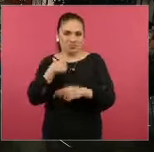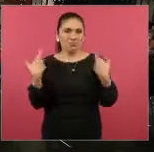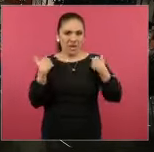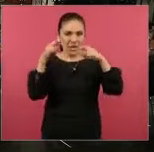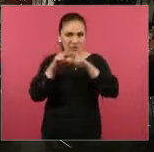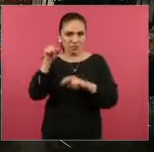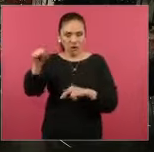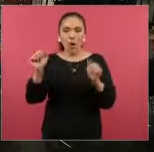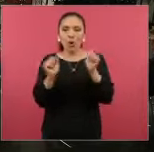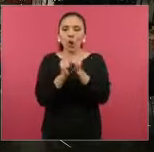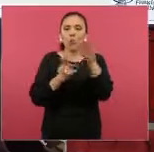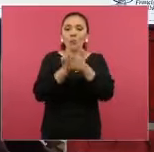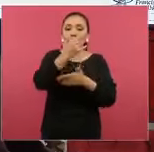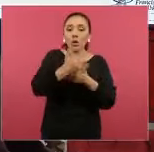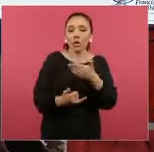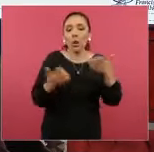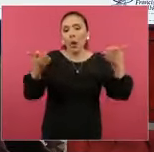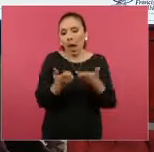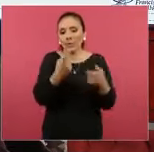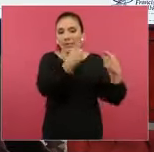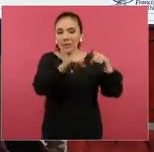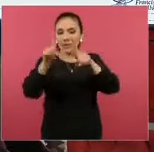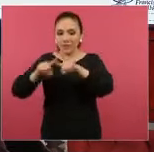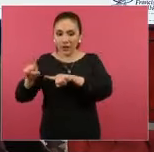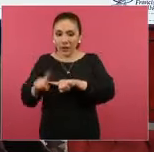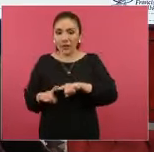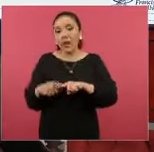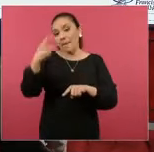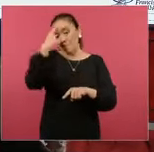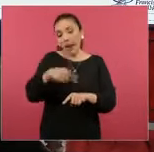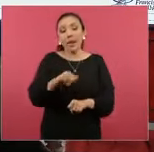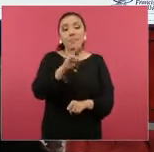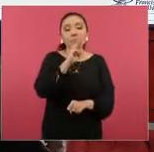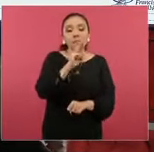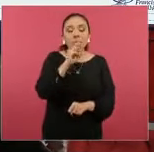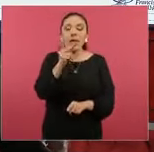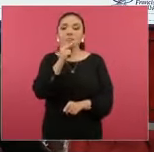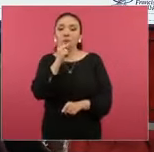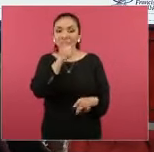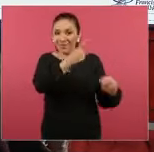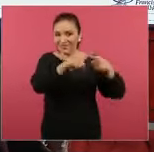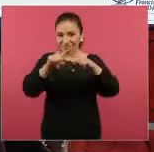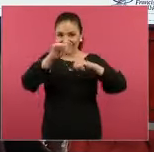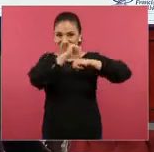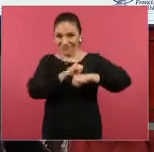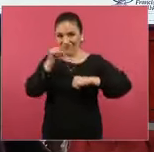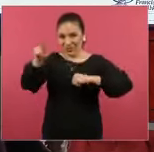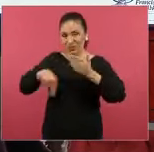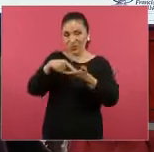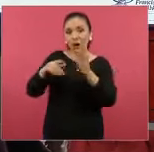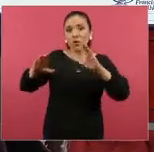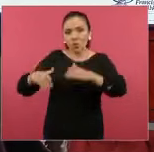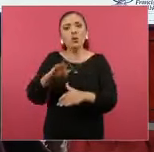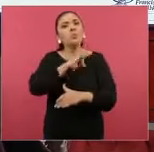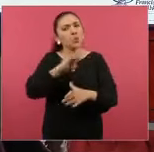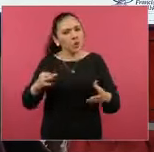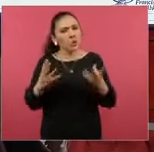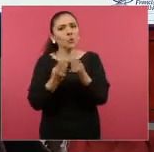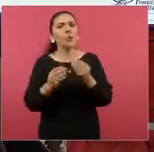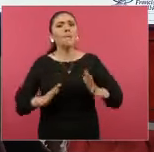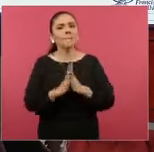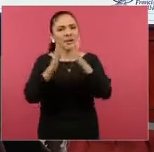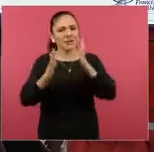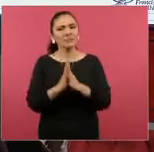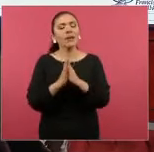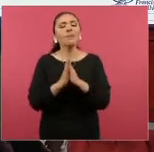base de proyectos, trabajamos proyectos didácticos, donde las madres y padres de familia y comunidad pudieron participar, como